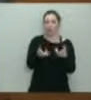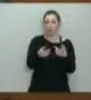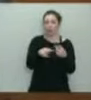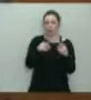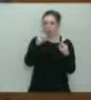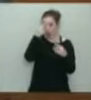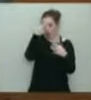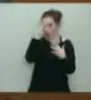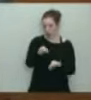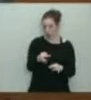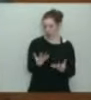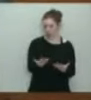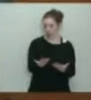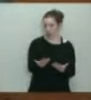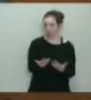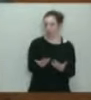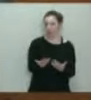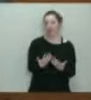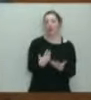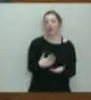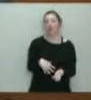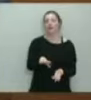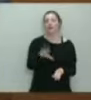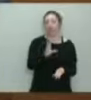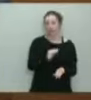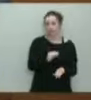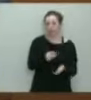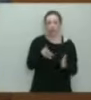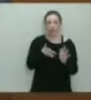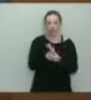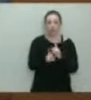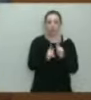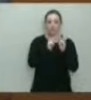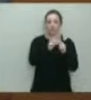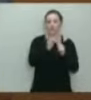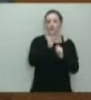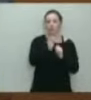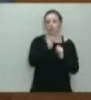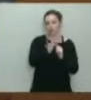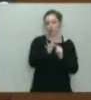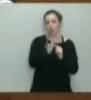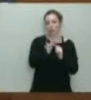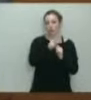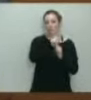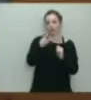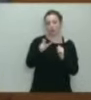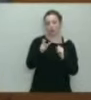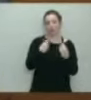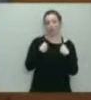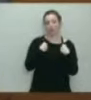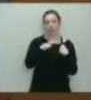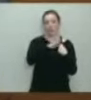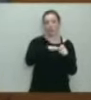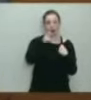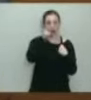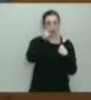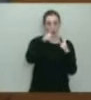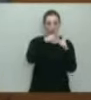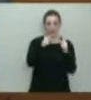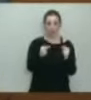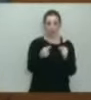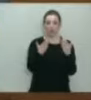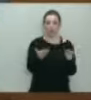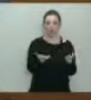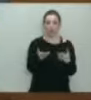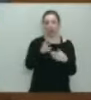que entenderemos que redundará en beneficio de una parte muy significativa de habitantes del medio rural asturiano.